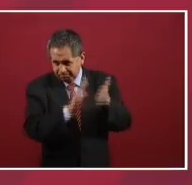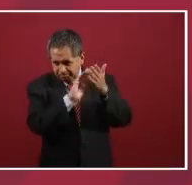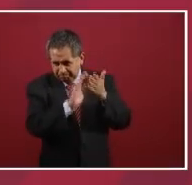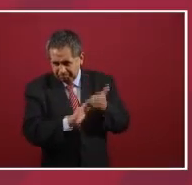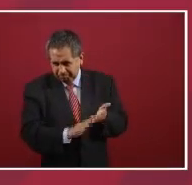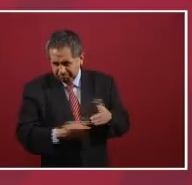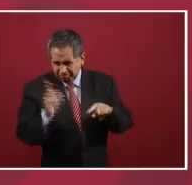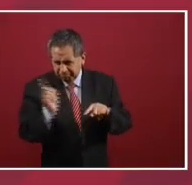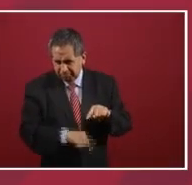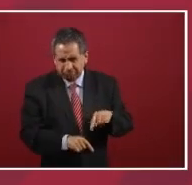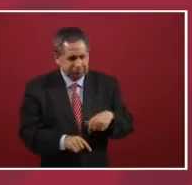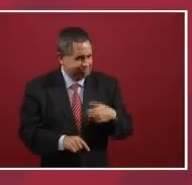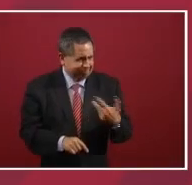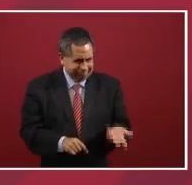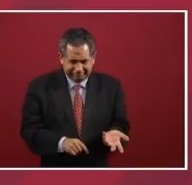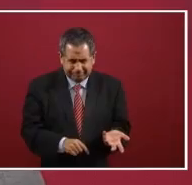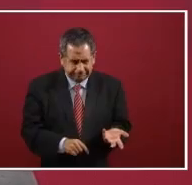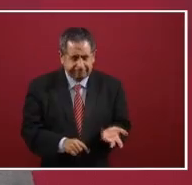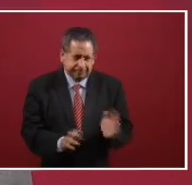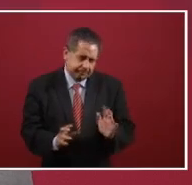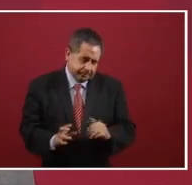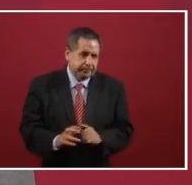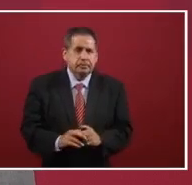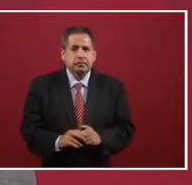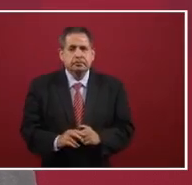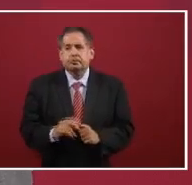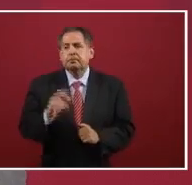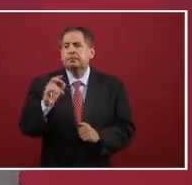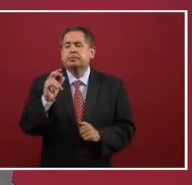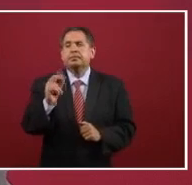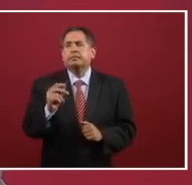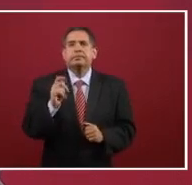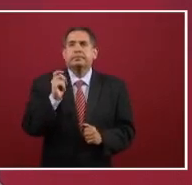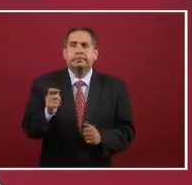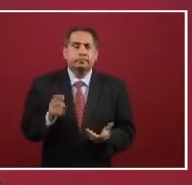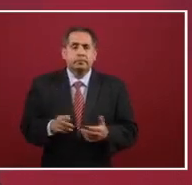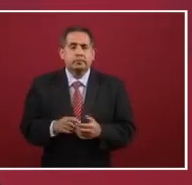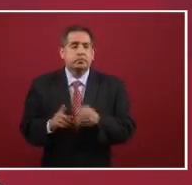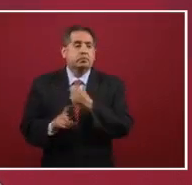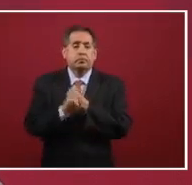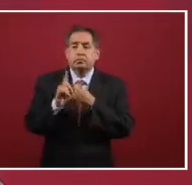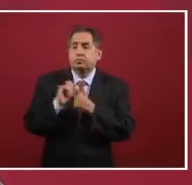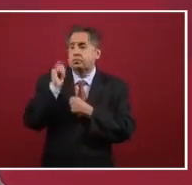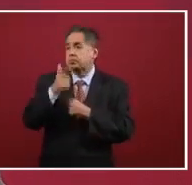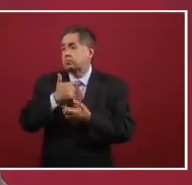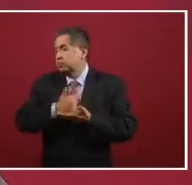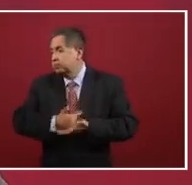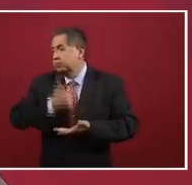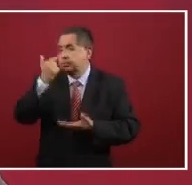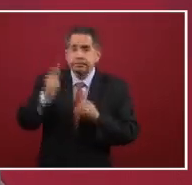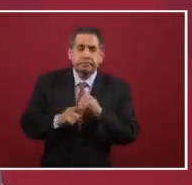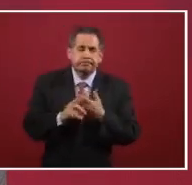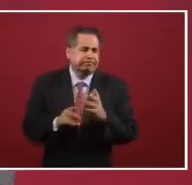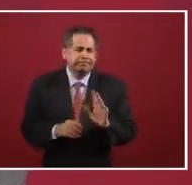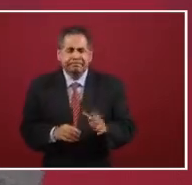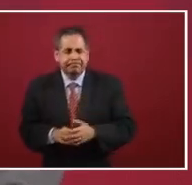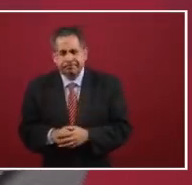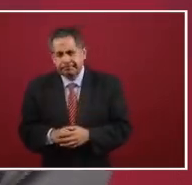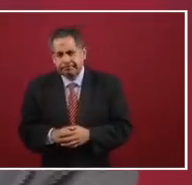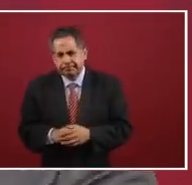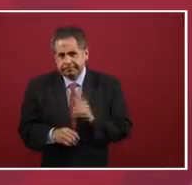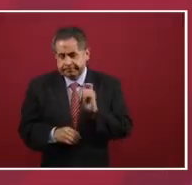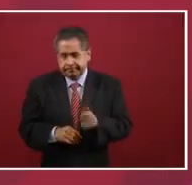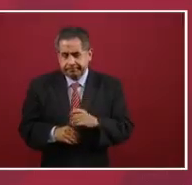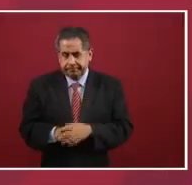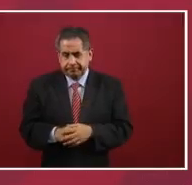Entonces, no hay problemas mayores. Además, no solo